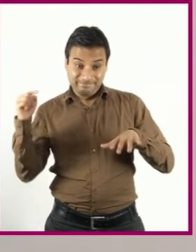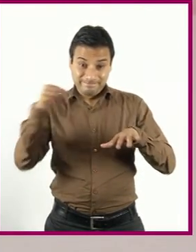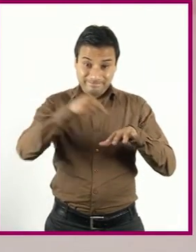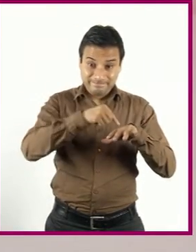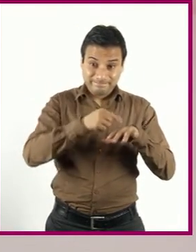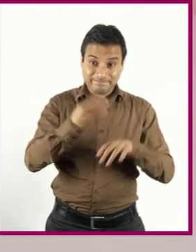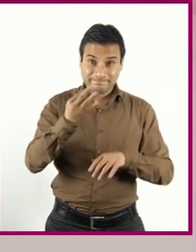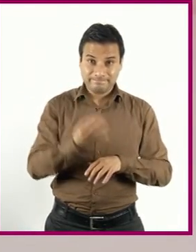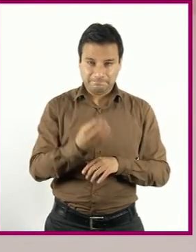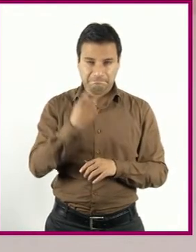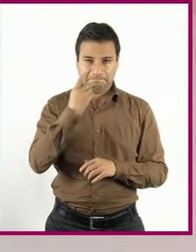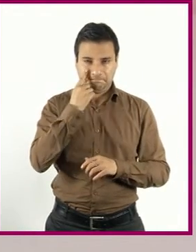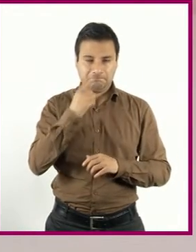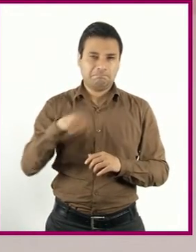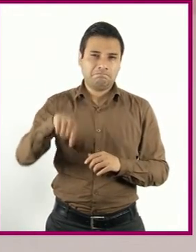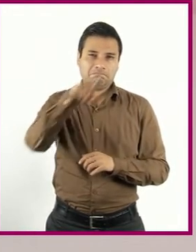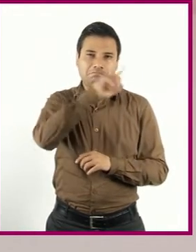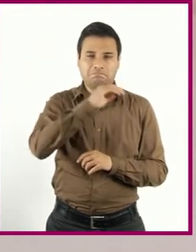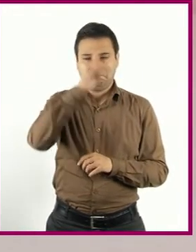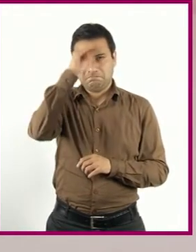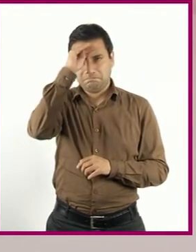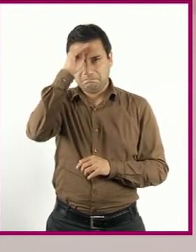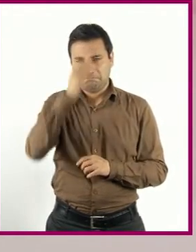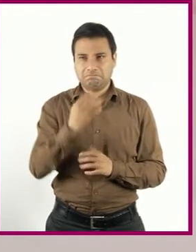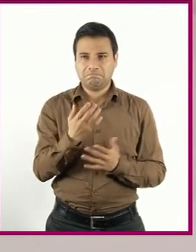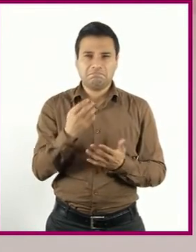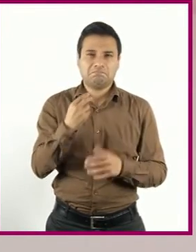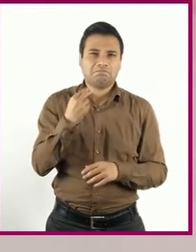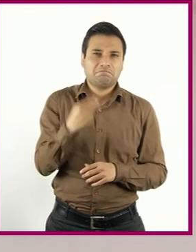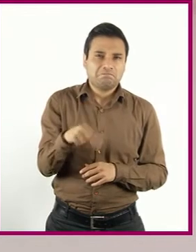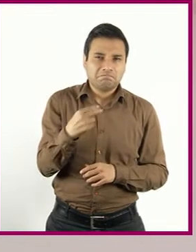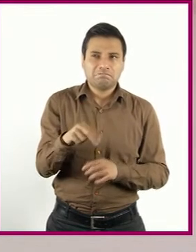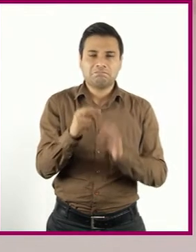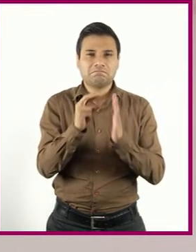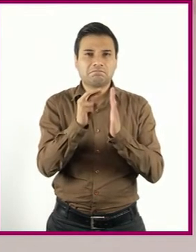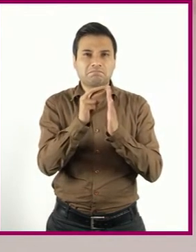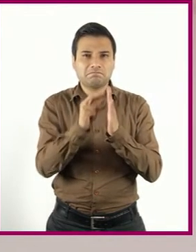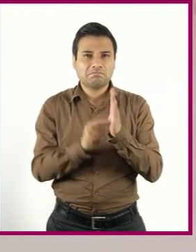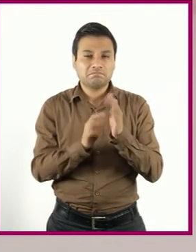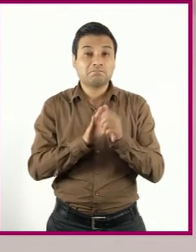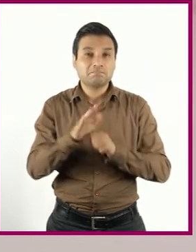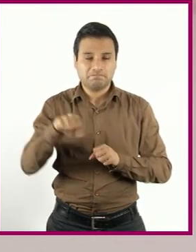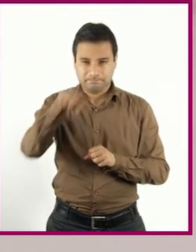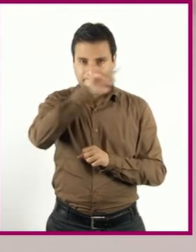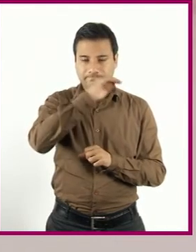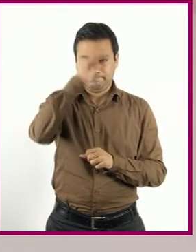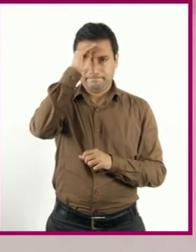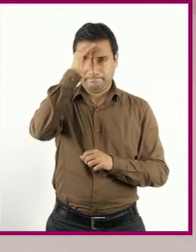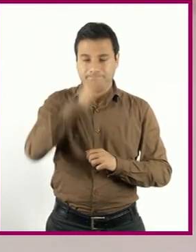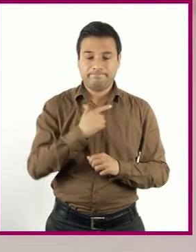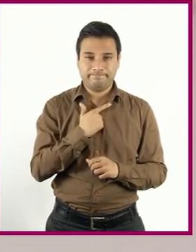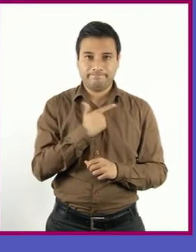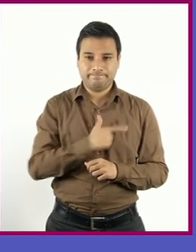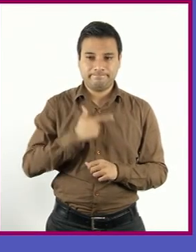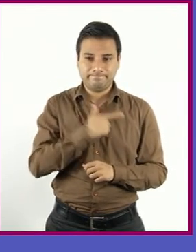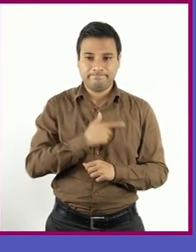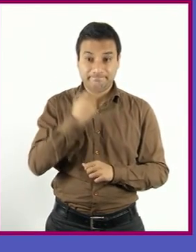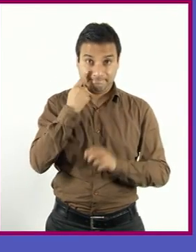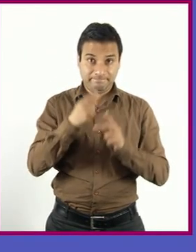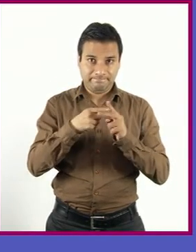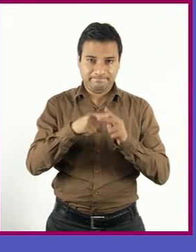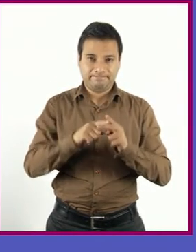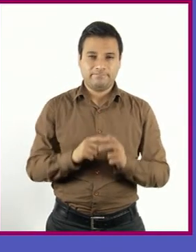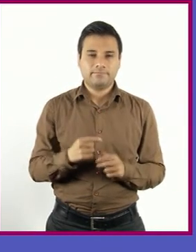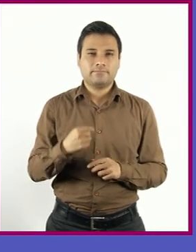vayan anotando posibilidades de nombres y reglas. Me gusta. Entonces, comencemos.